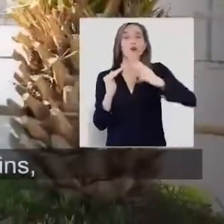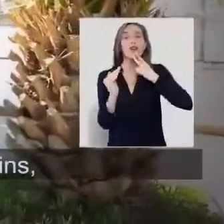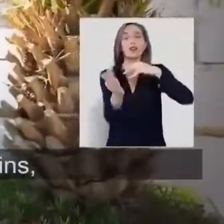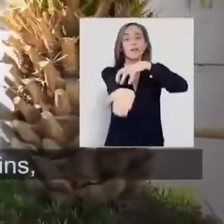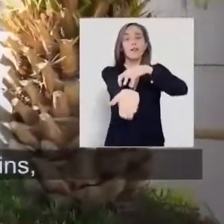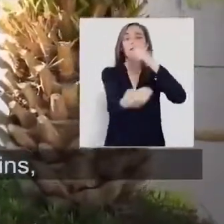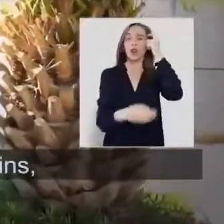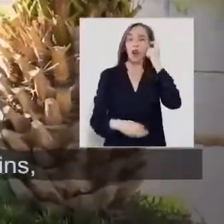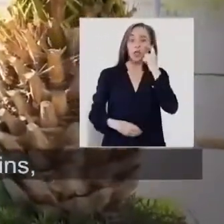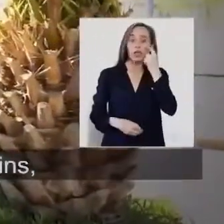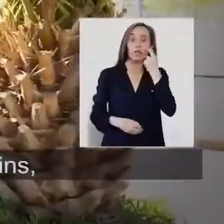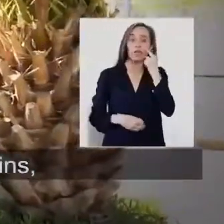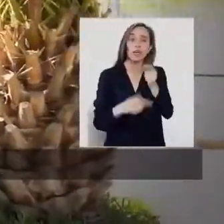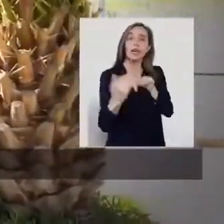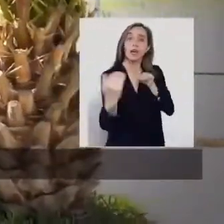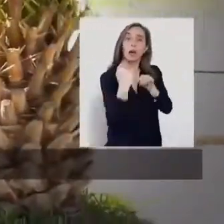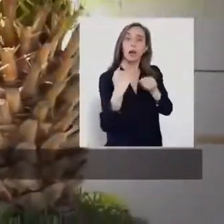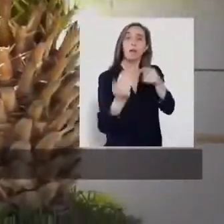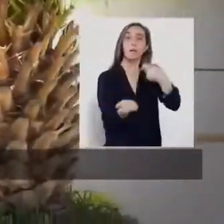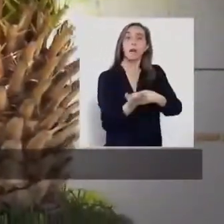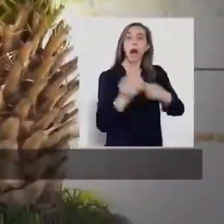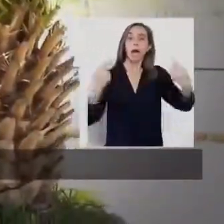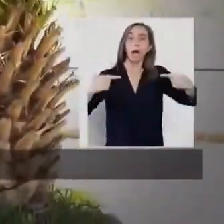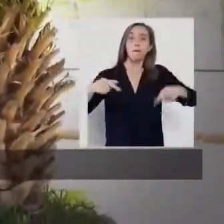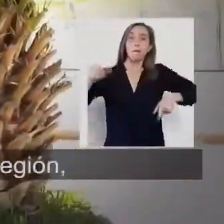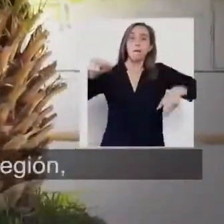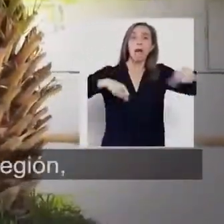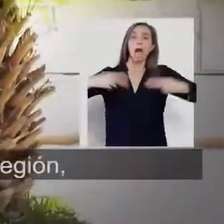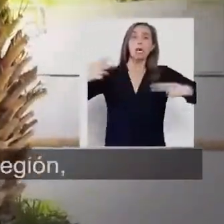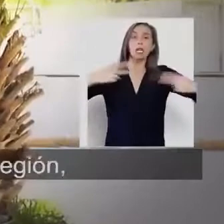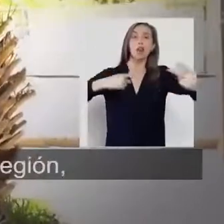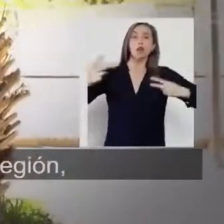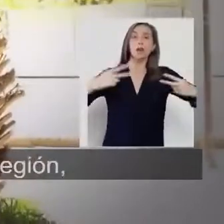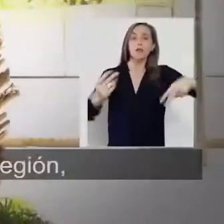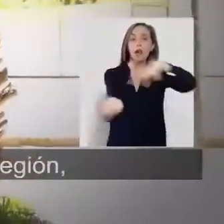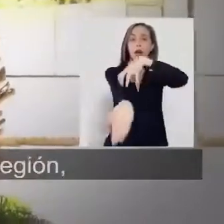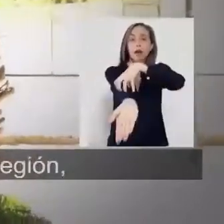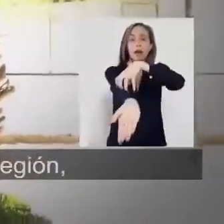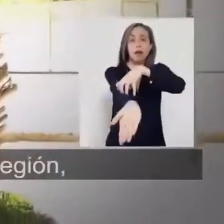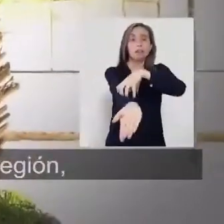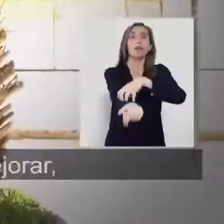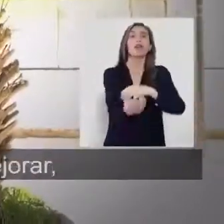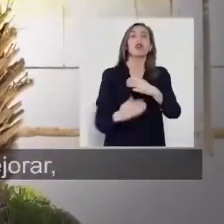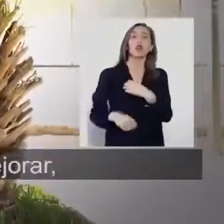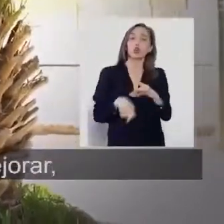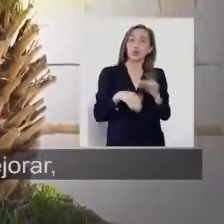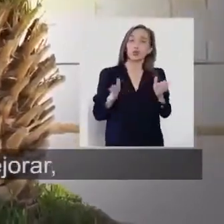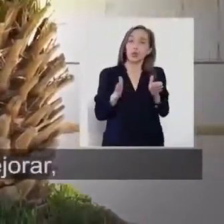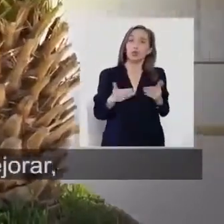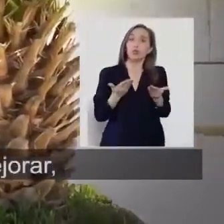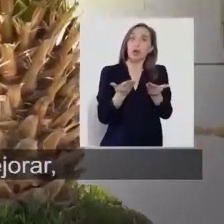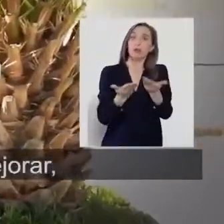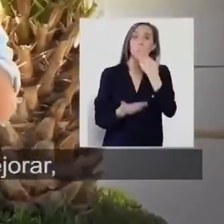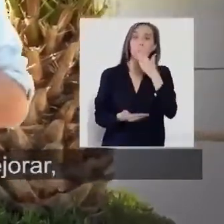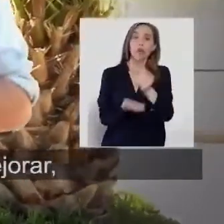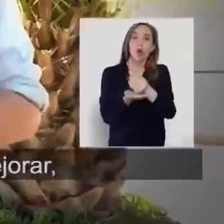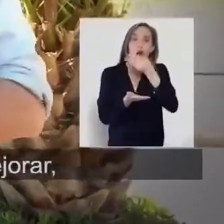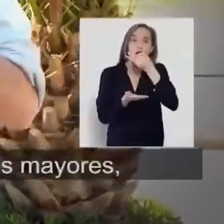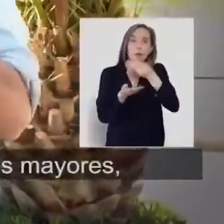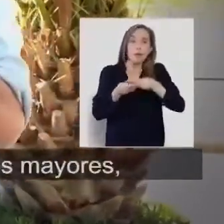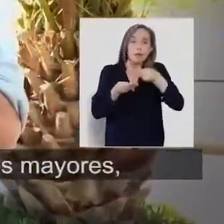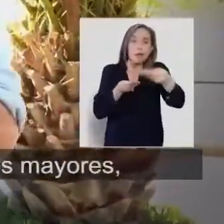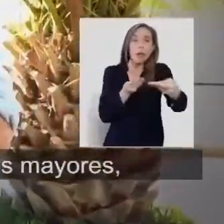tantos vecinos de nuestra región de O'Higgins. Ese peaje lateral que agobia a aquellos que se mueven dentro de la región. Esa atención primaria que tiene que